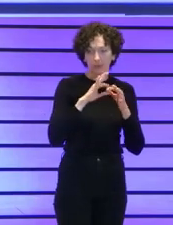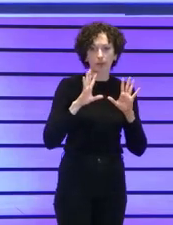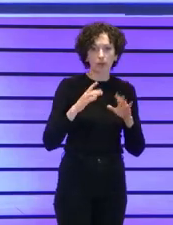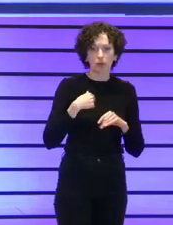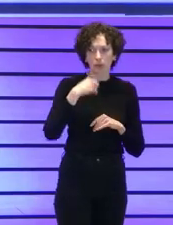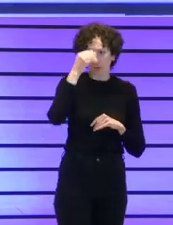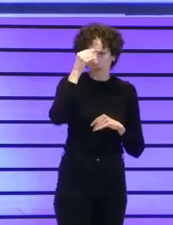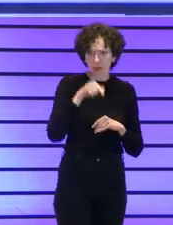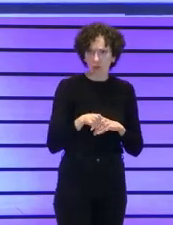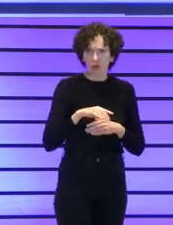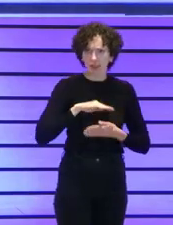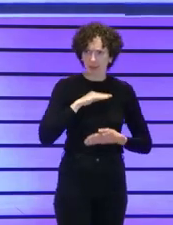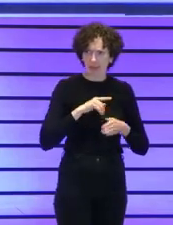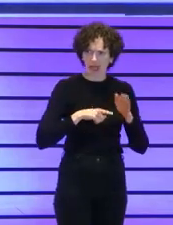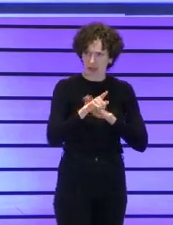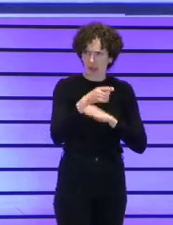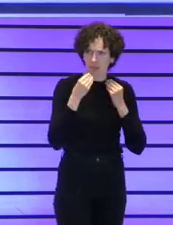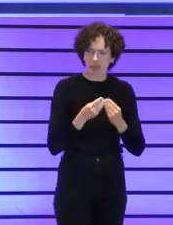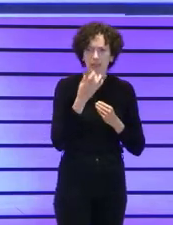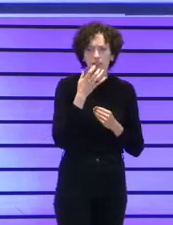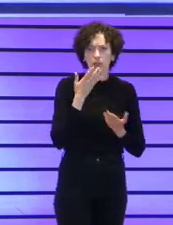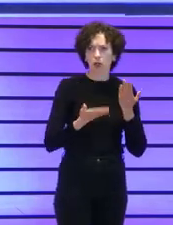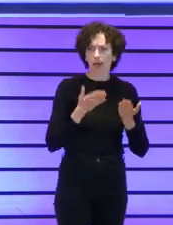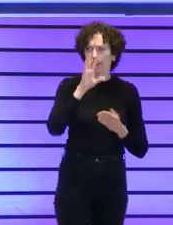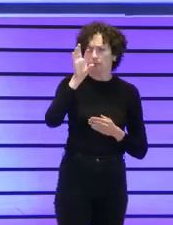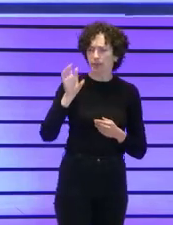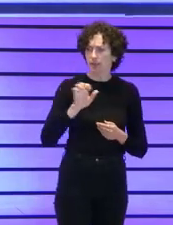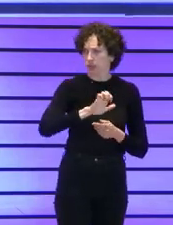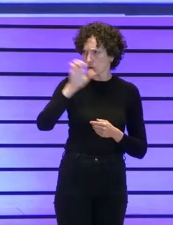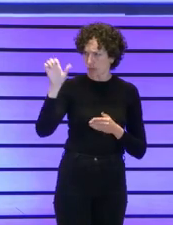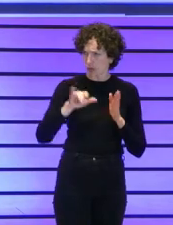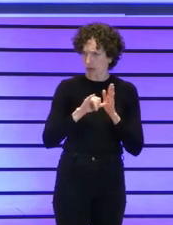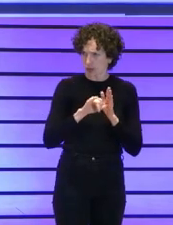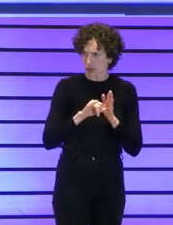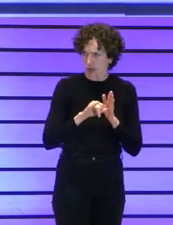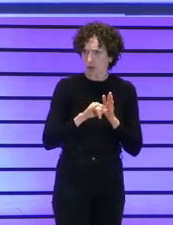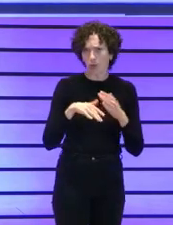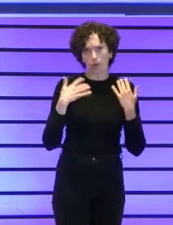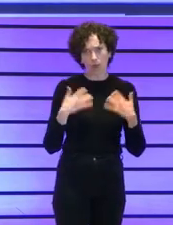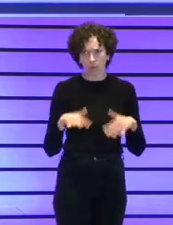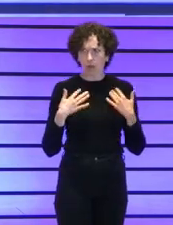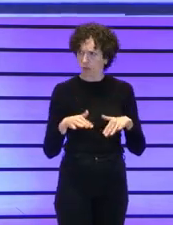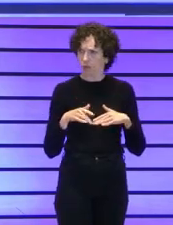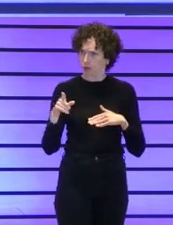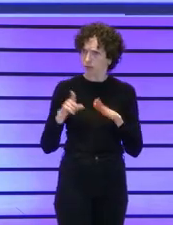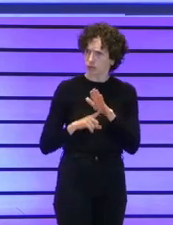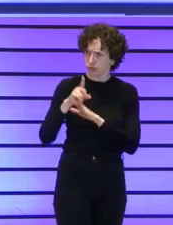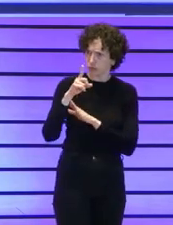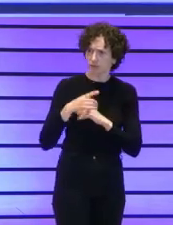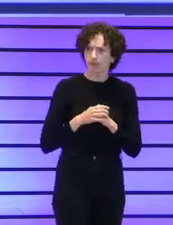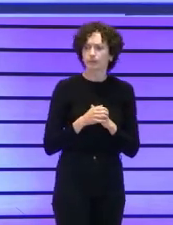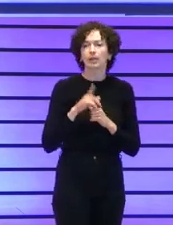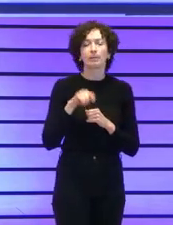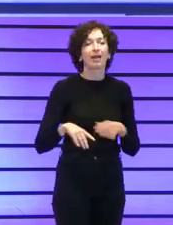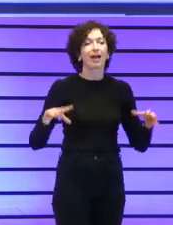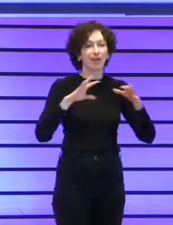potencial de crecimiento, si nos comparamos con países europeos cercanos, brutales. El tema, por descontado, de las alianzas con